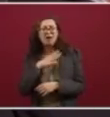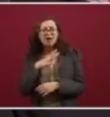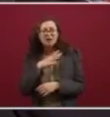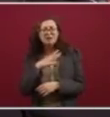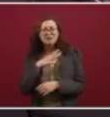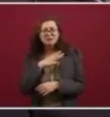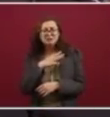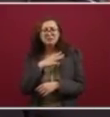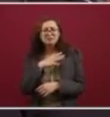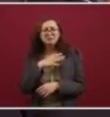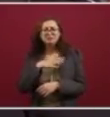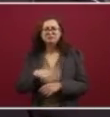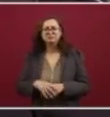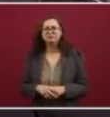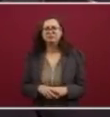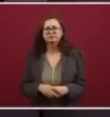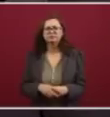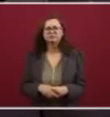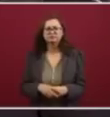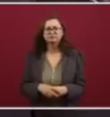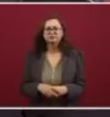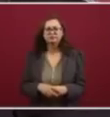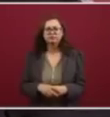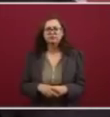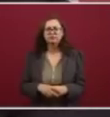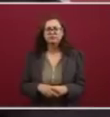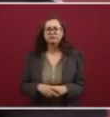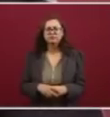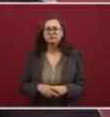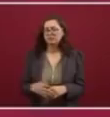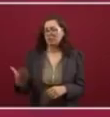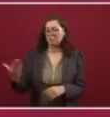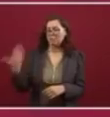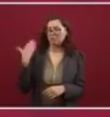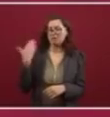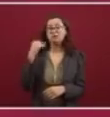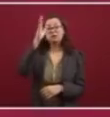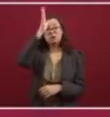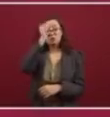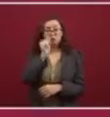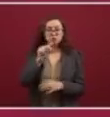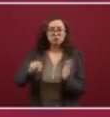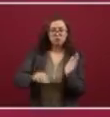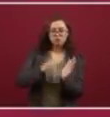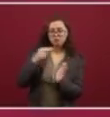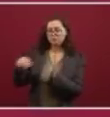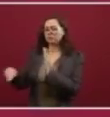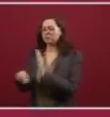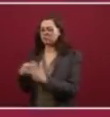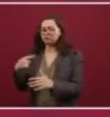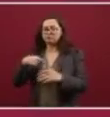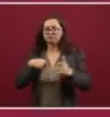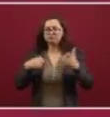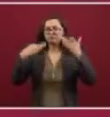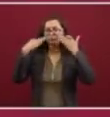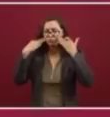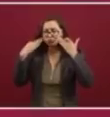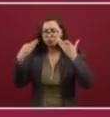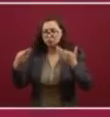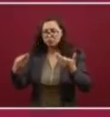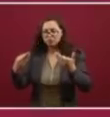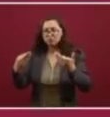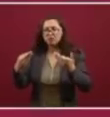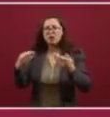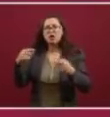En el convenio que acaba de firmarse, fui testigo,